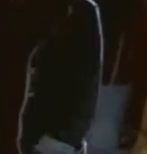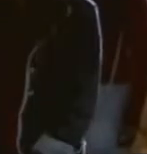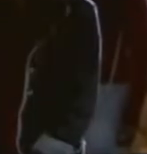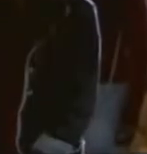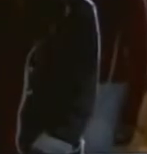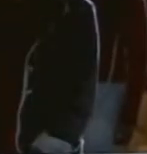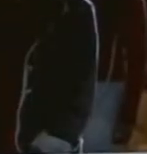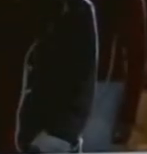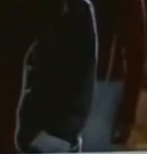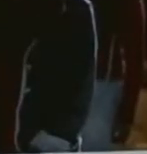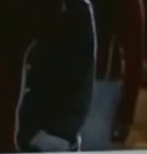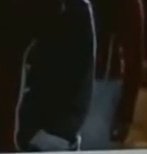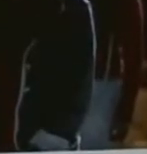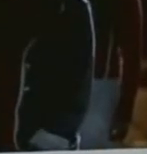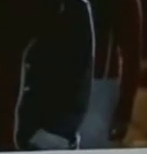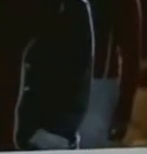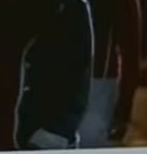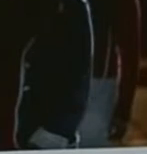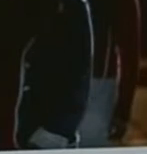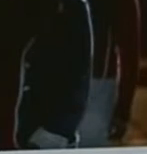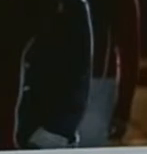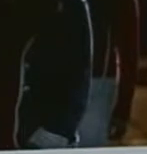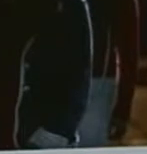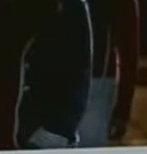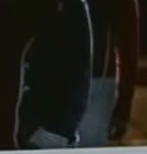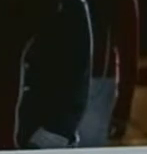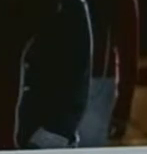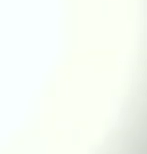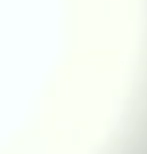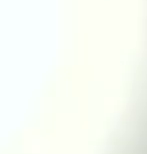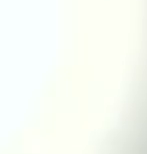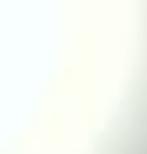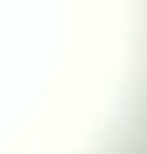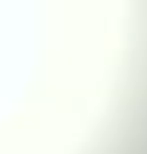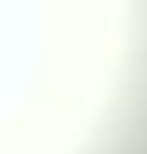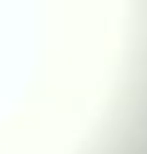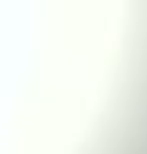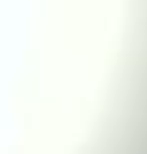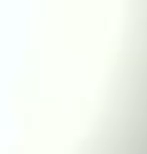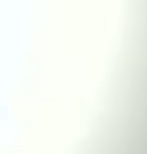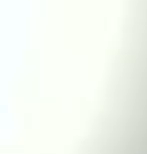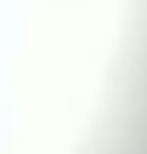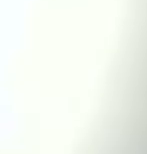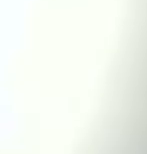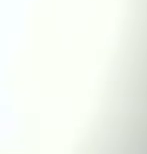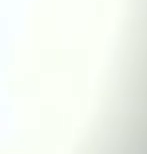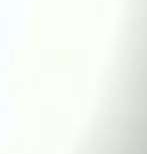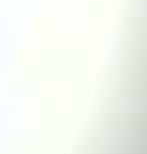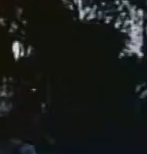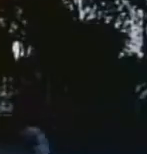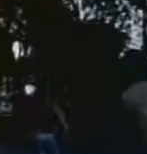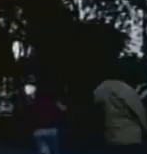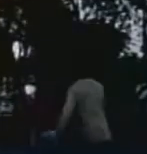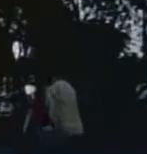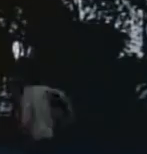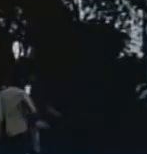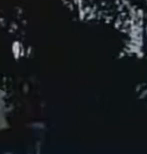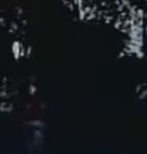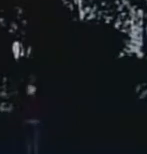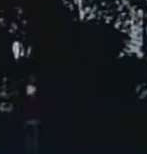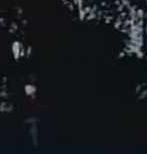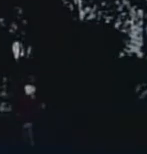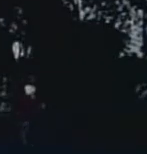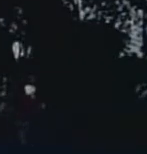La pólvora solo deja malos recuerdos. Aléjala de tus celebraciones. Instituto Colombiano de Bienestar Familiar. Prosperidad para todos.